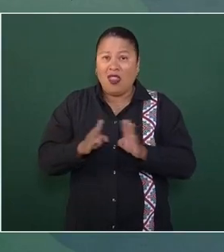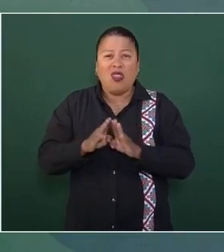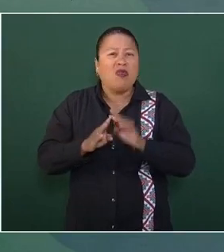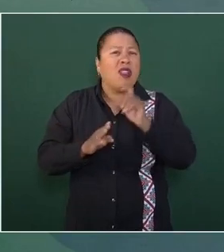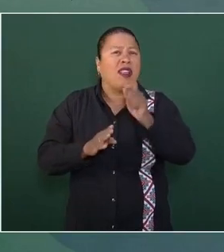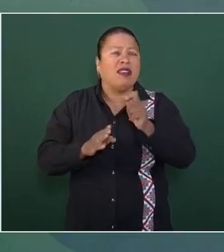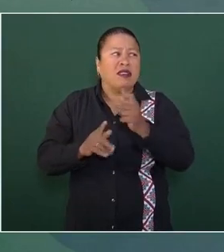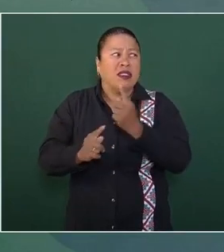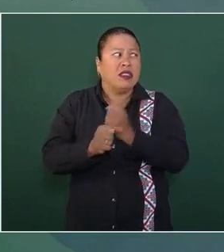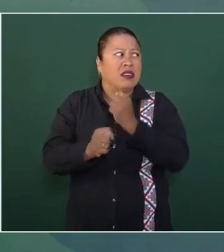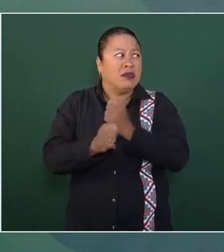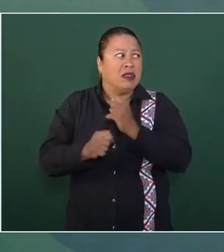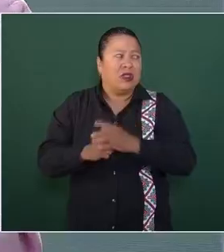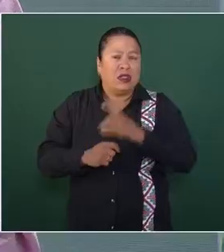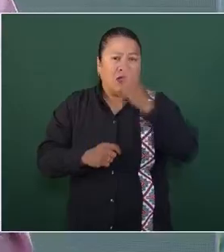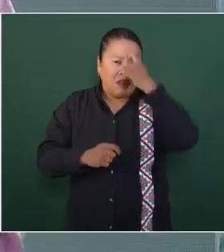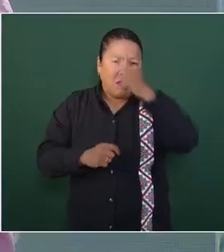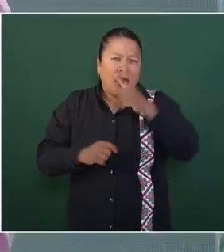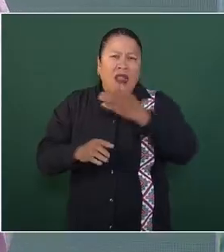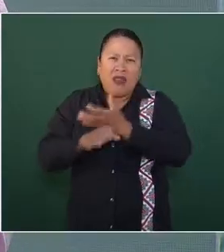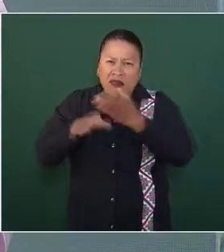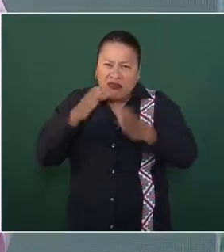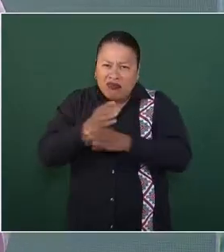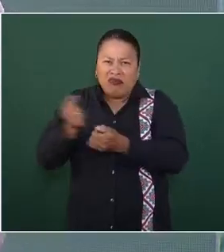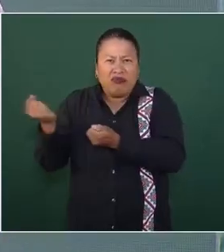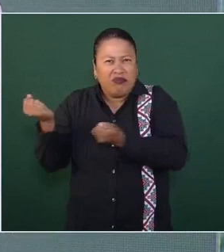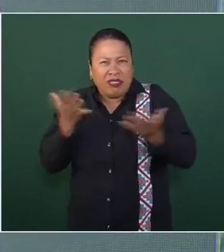de mercancías